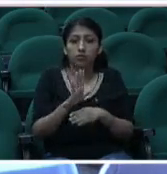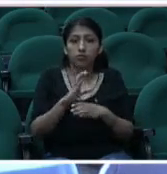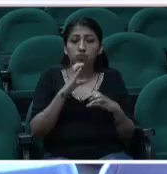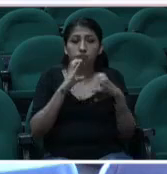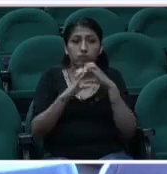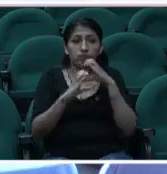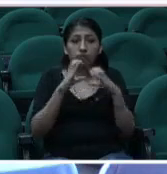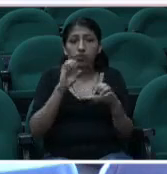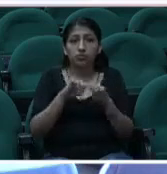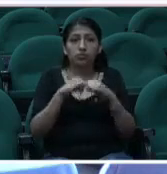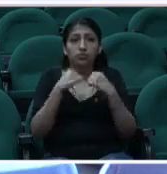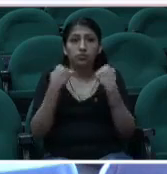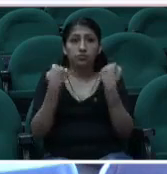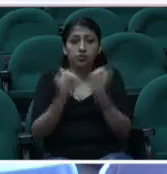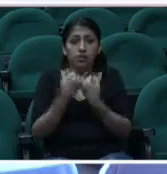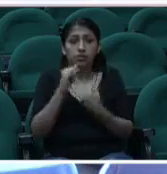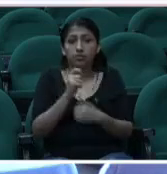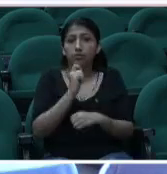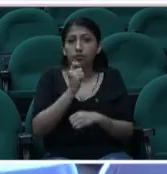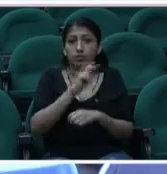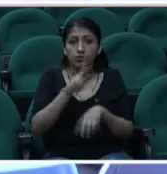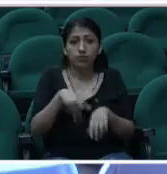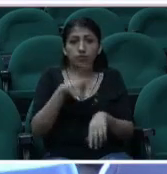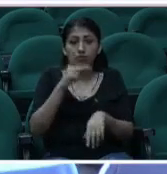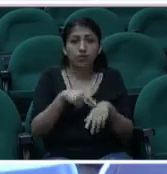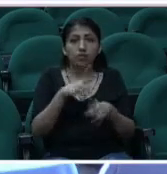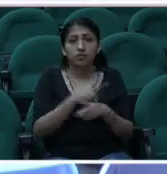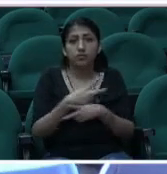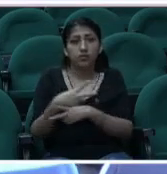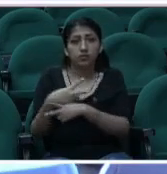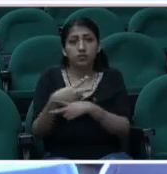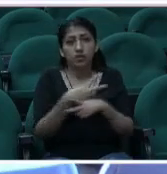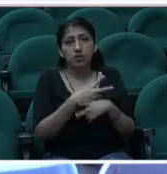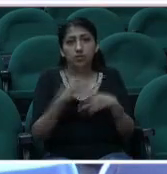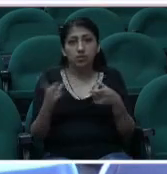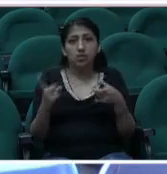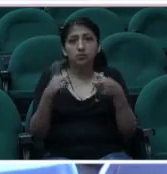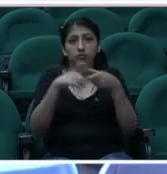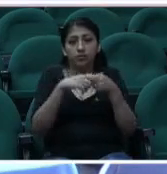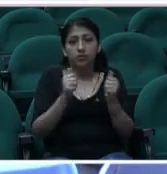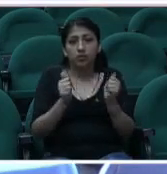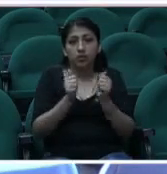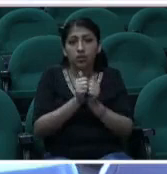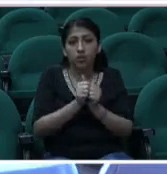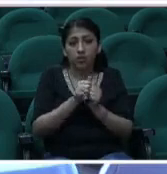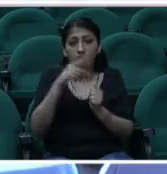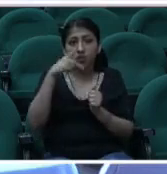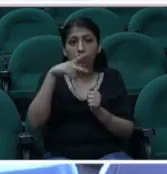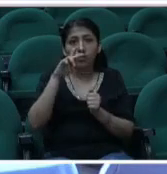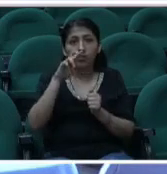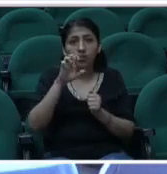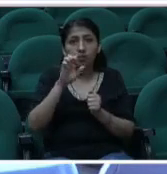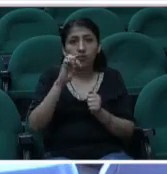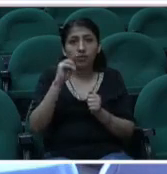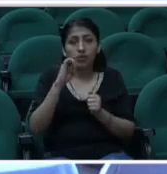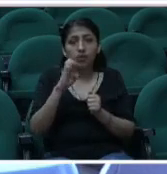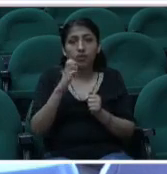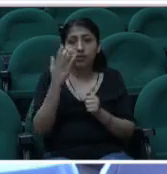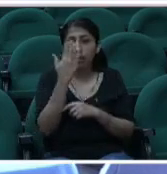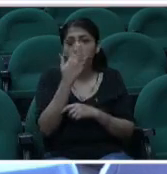comunicadores sociales y periodistas profesionales de pastaza en convenio con premiere televisión